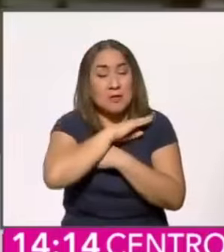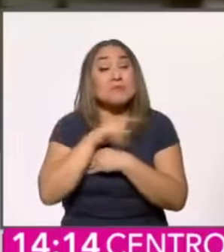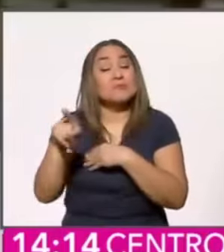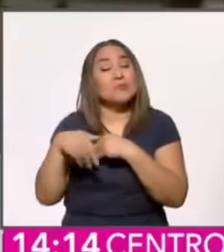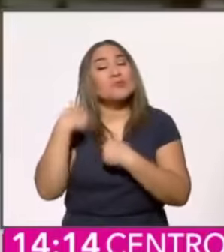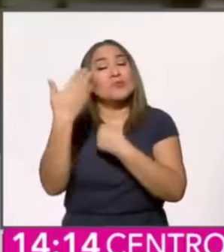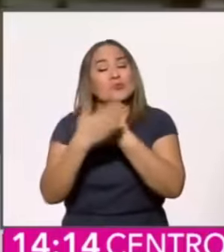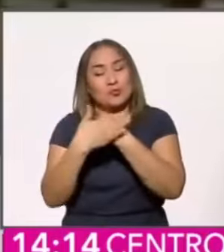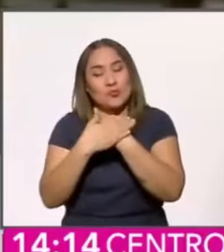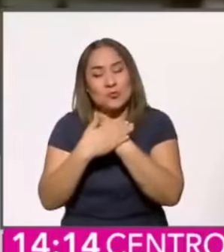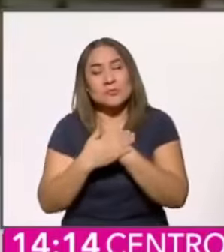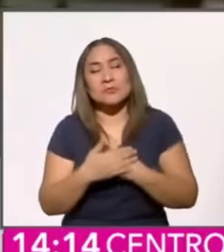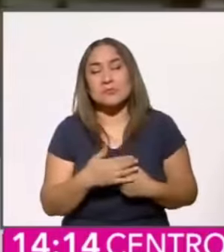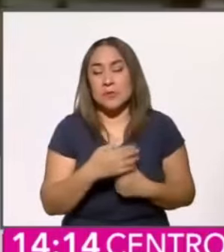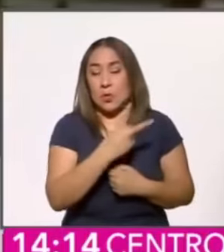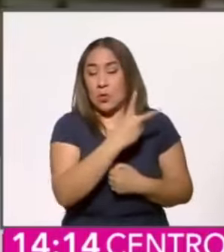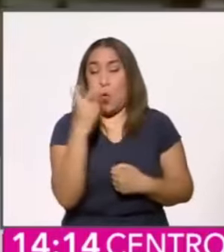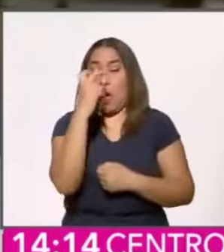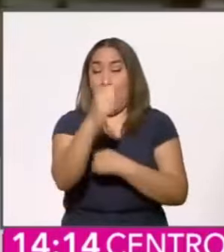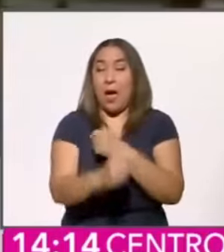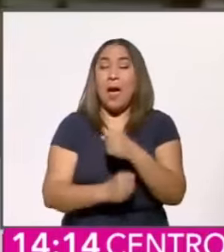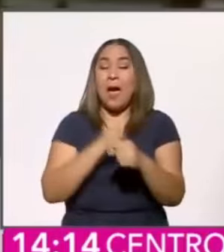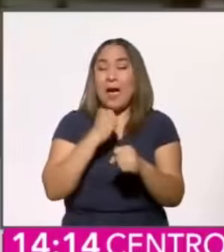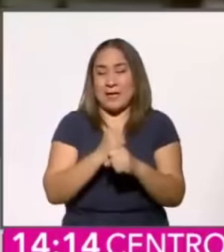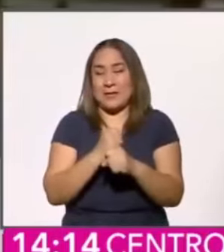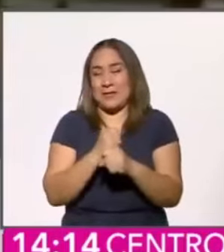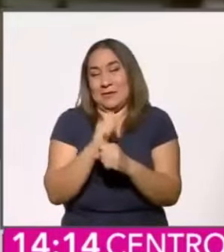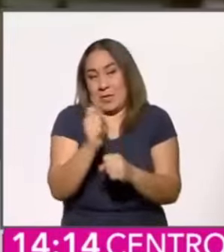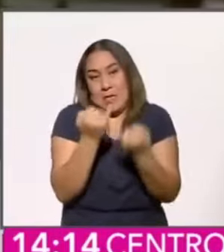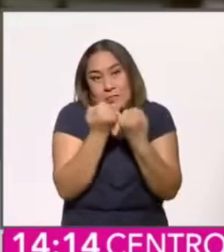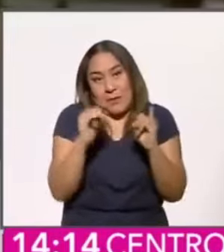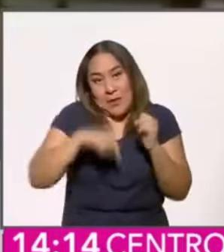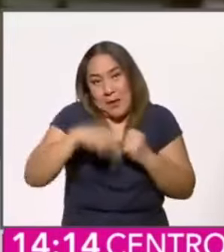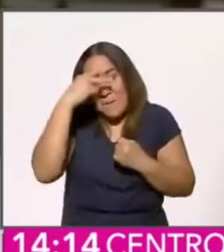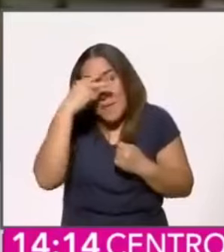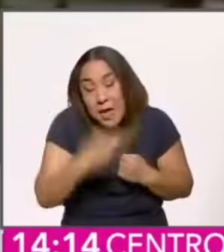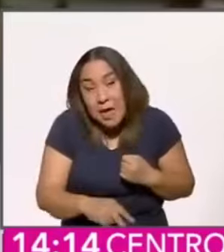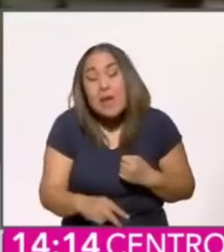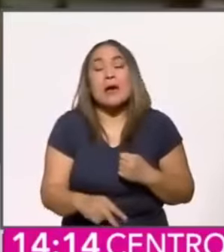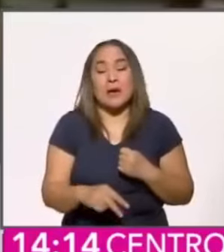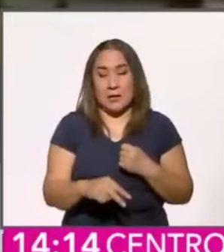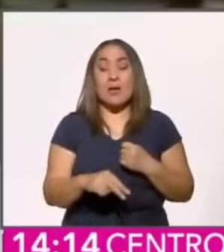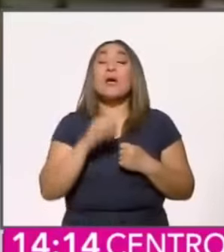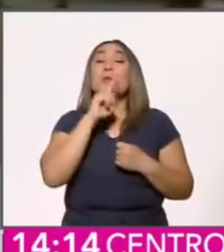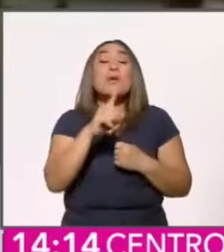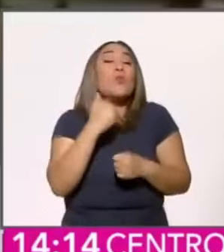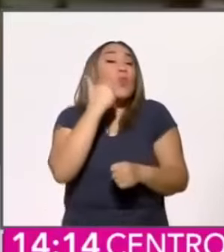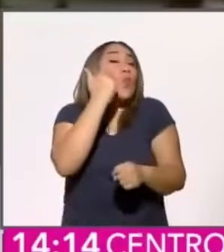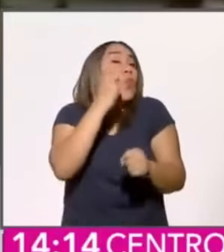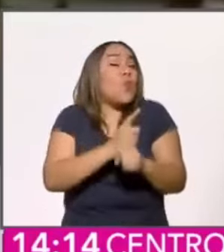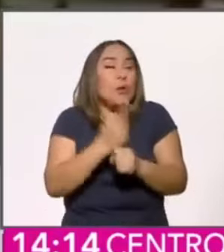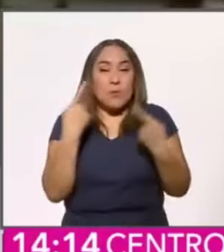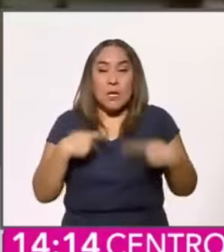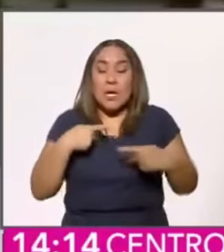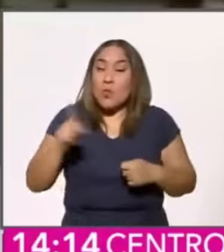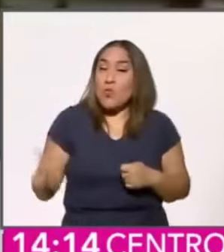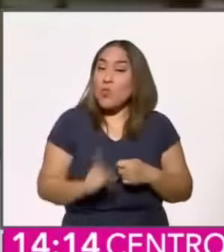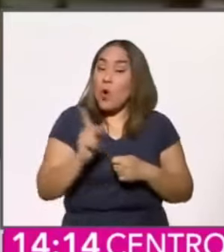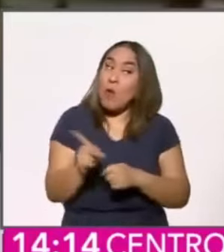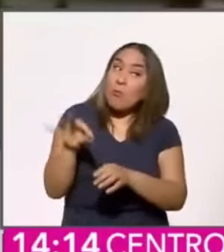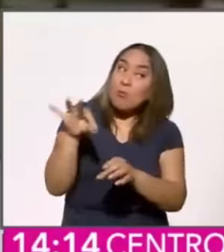será, después de más de 200 años de vida independiente en México y por la voluntad mayoritaria del